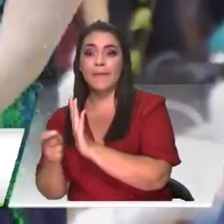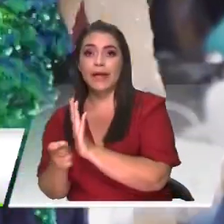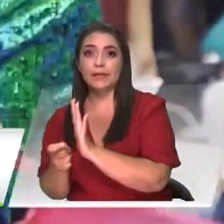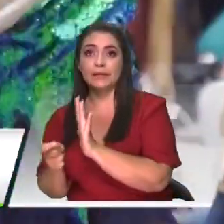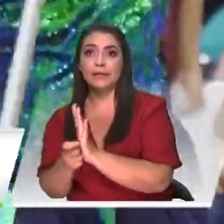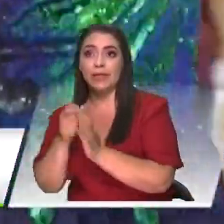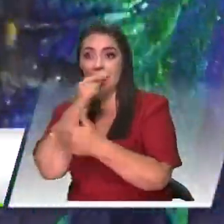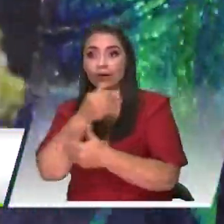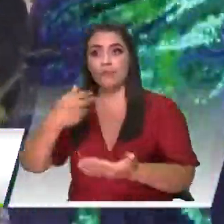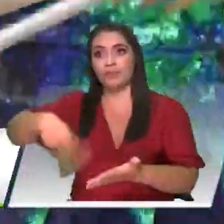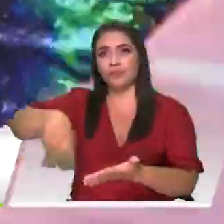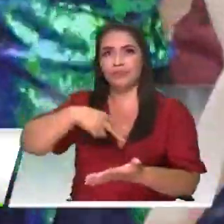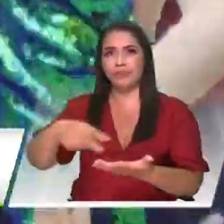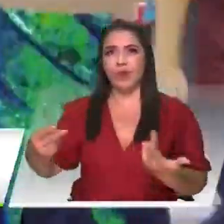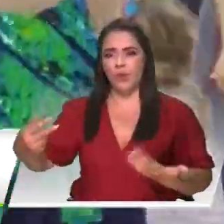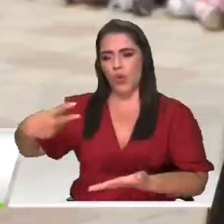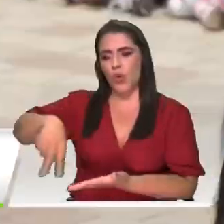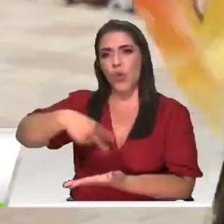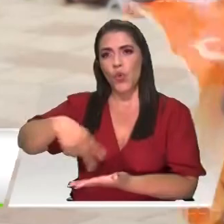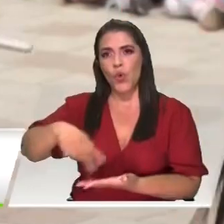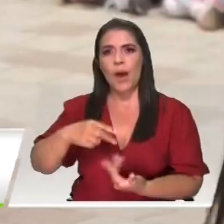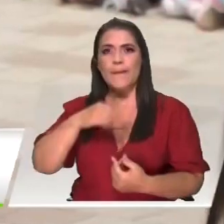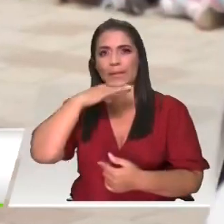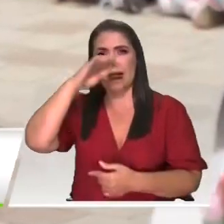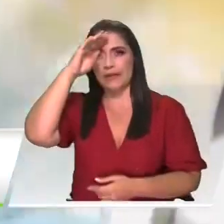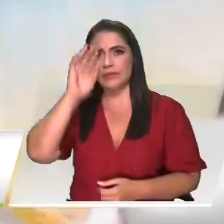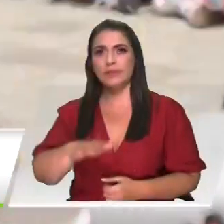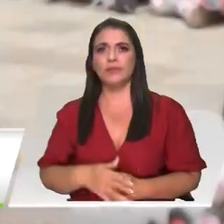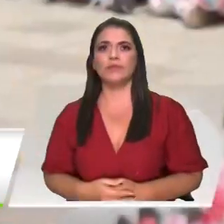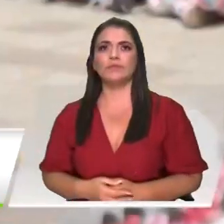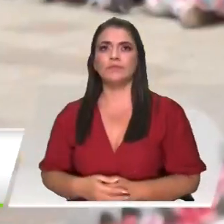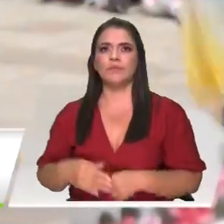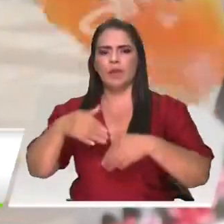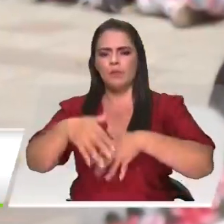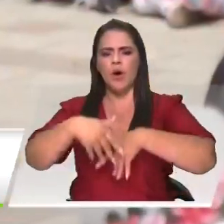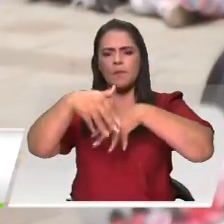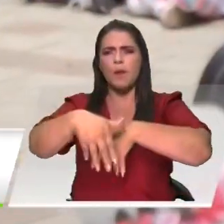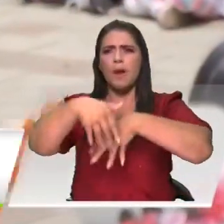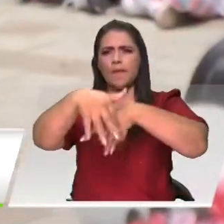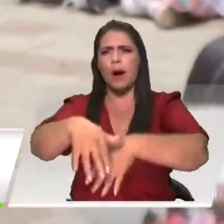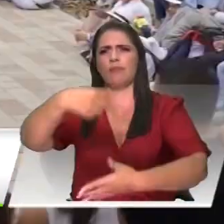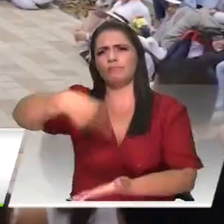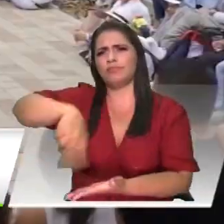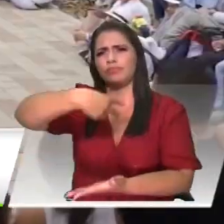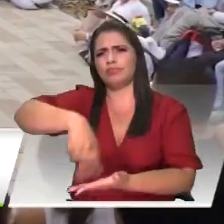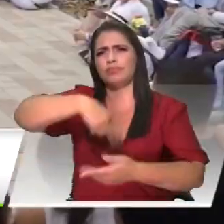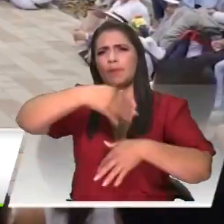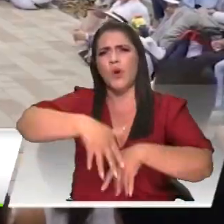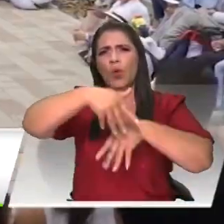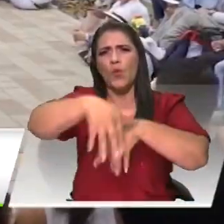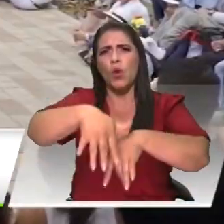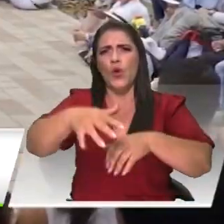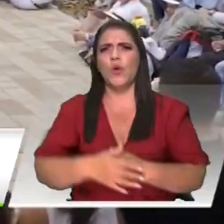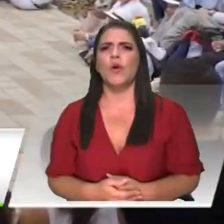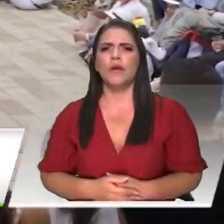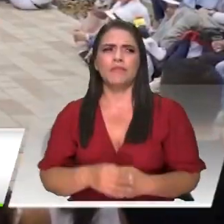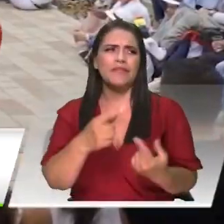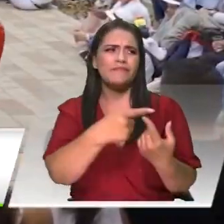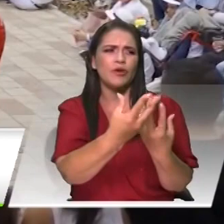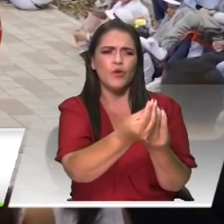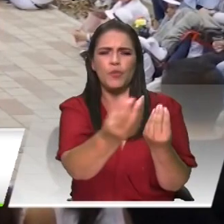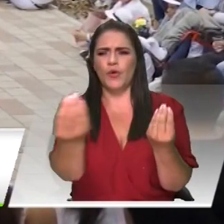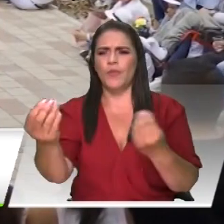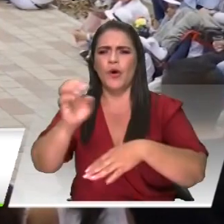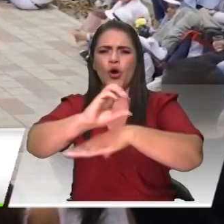de Danza Folclórica Ciudad de Medellín, con la que desfilaron centenares de bailarines de entidades como Caleidoscopio Danzar